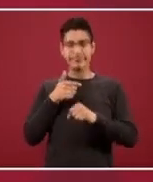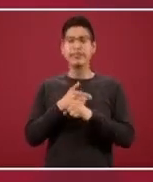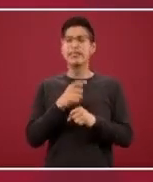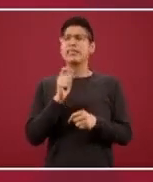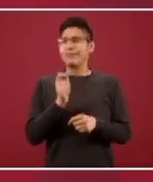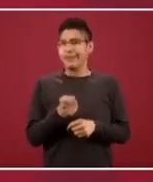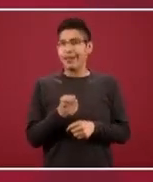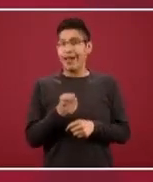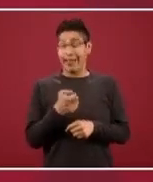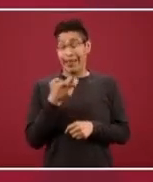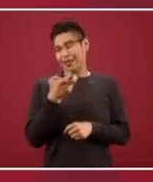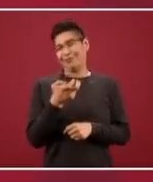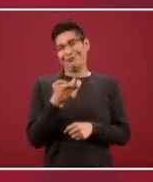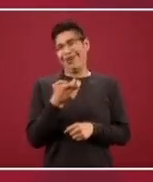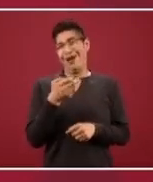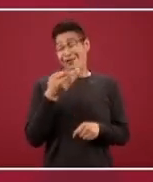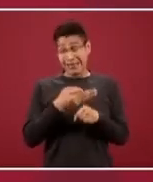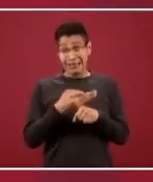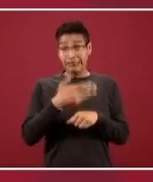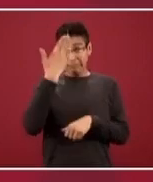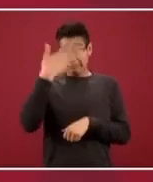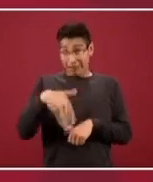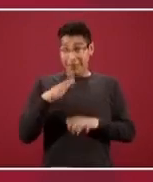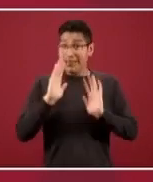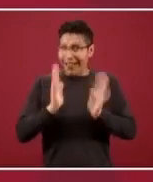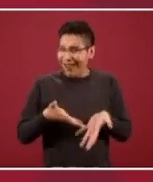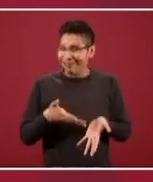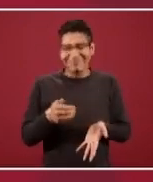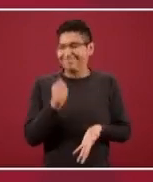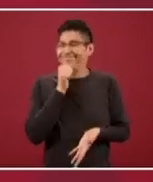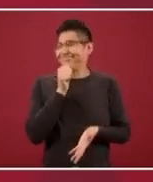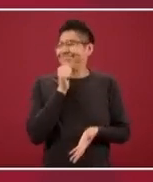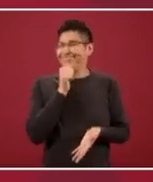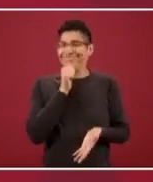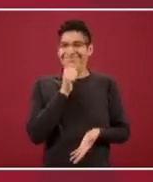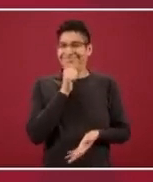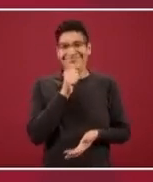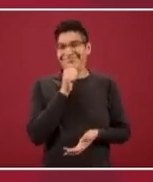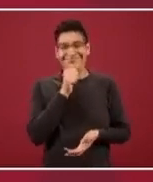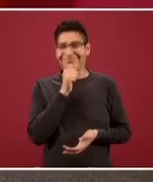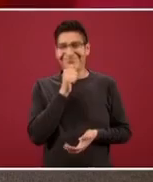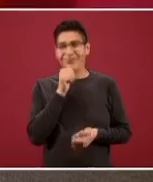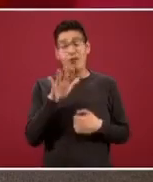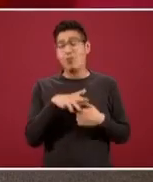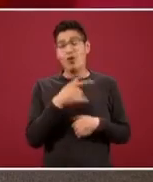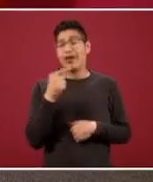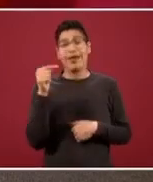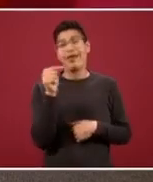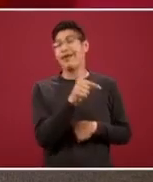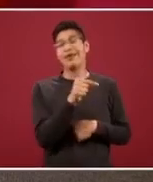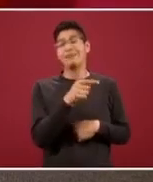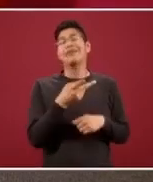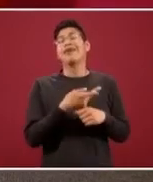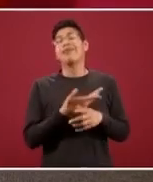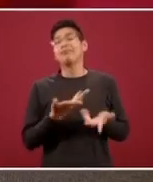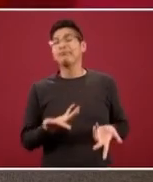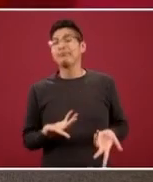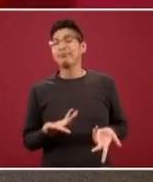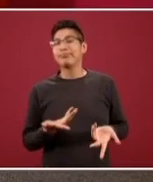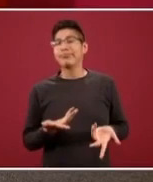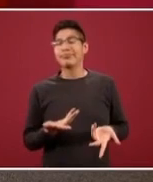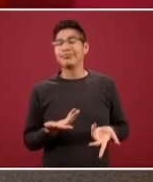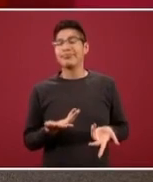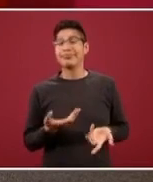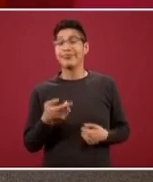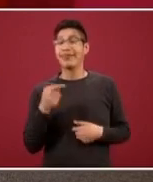continúan dando investigación en particular a la situación de esta persona, debido a que como tal